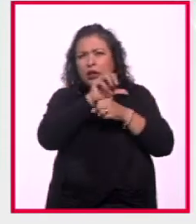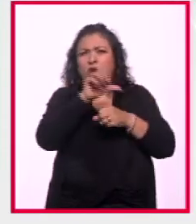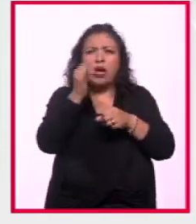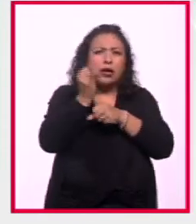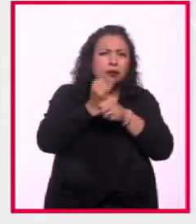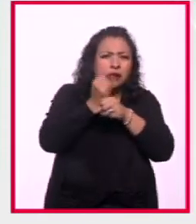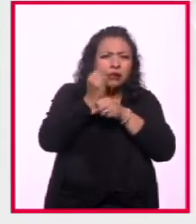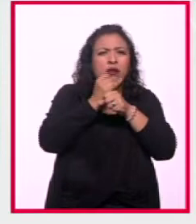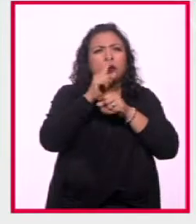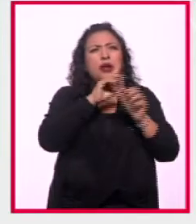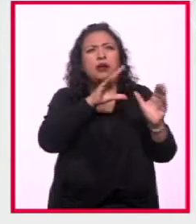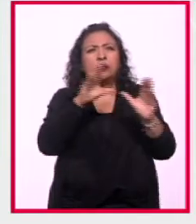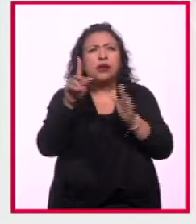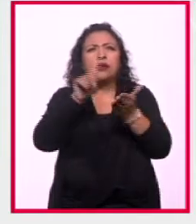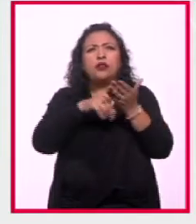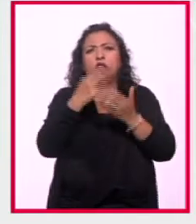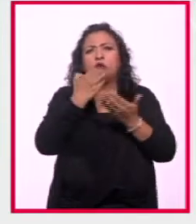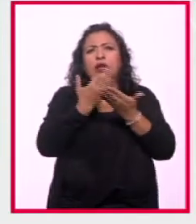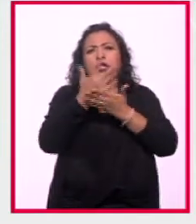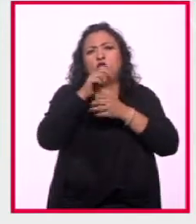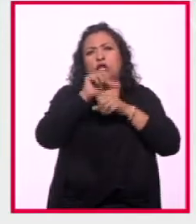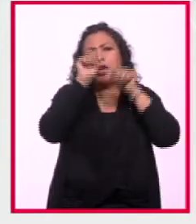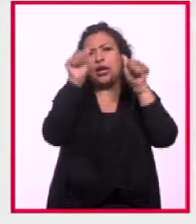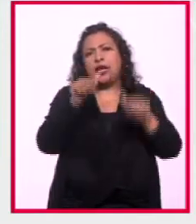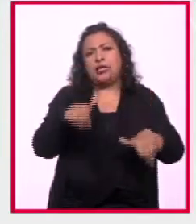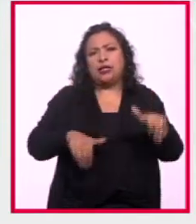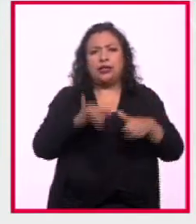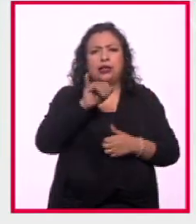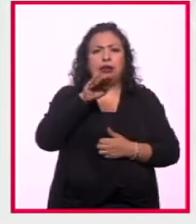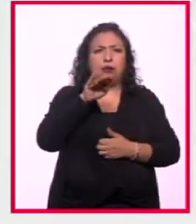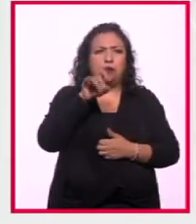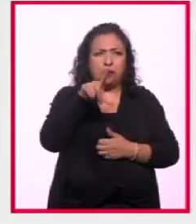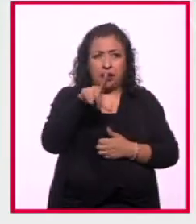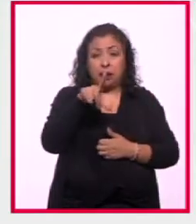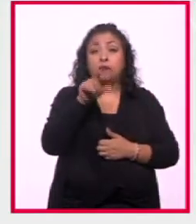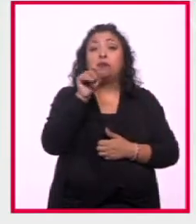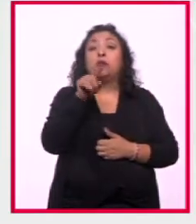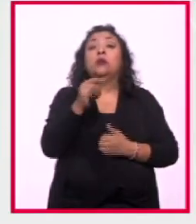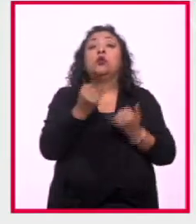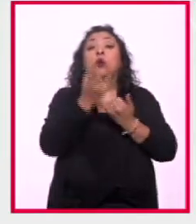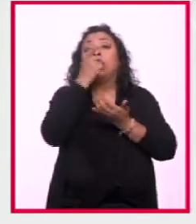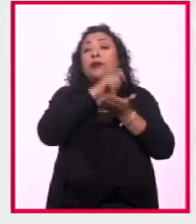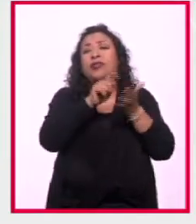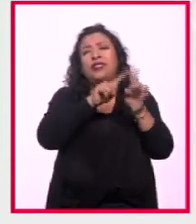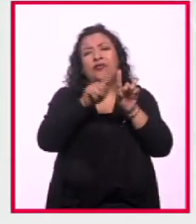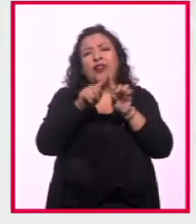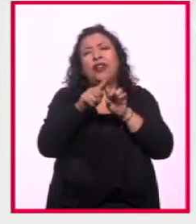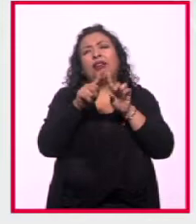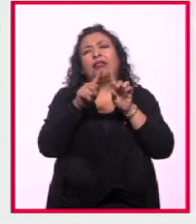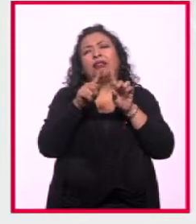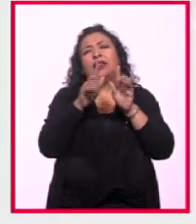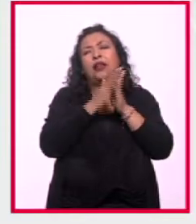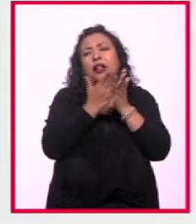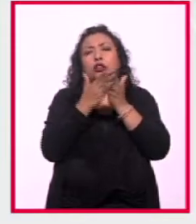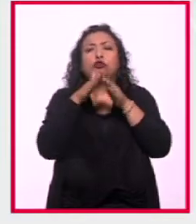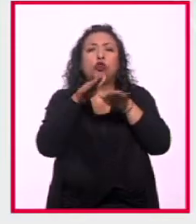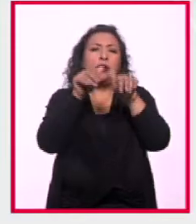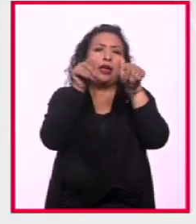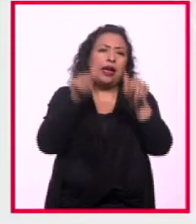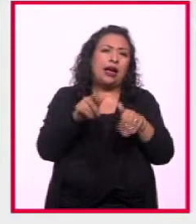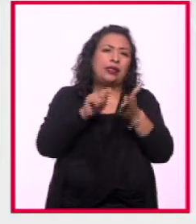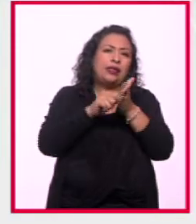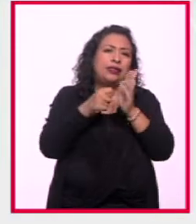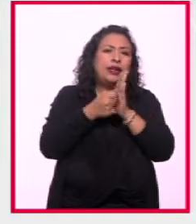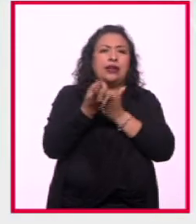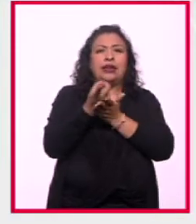investigación y a la docencia en la escuela nacional de arte teatral del inba además de haber escrito diversas obras relacionadas al arte y a la